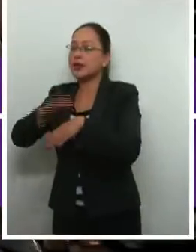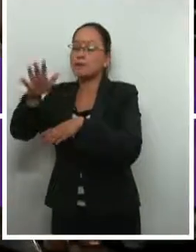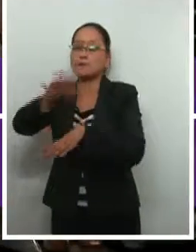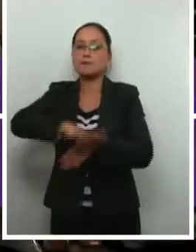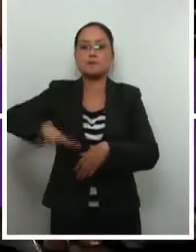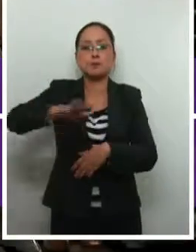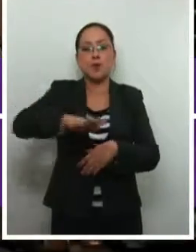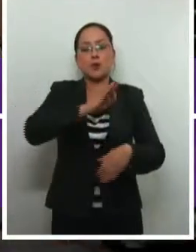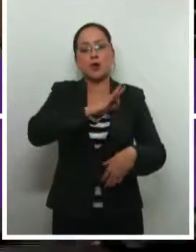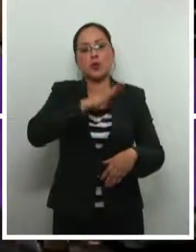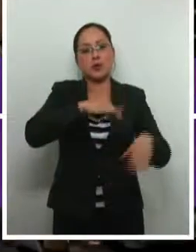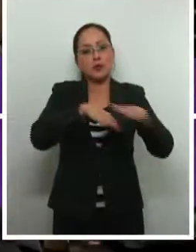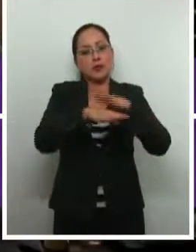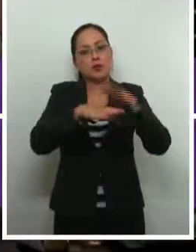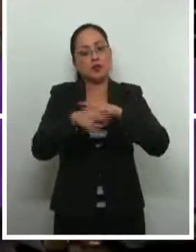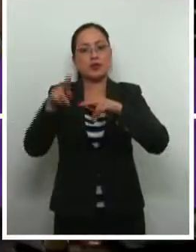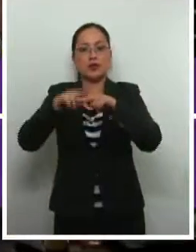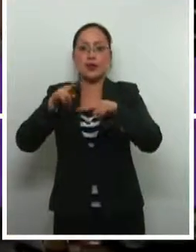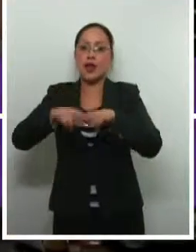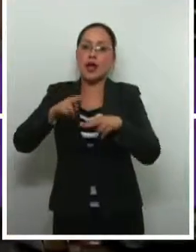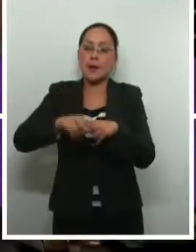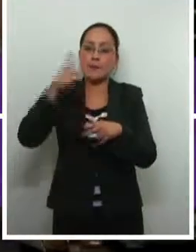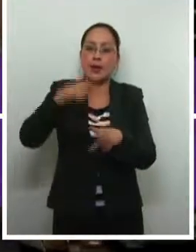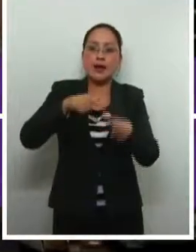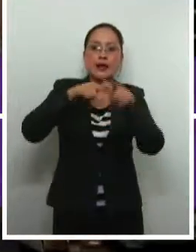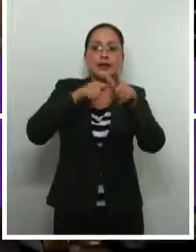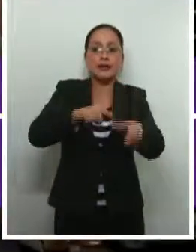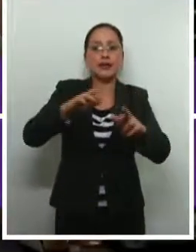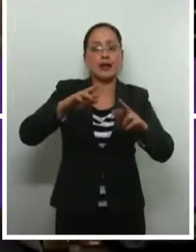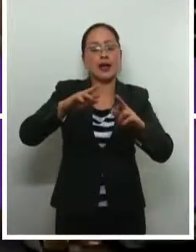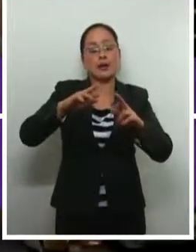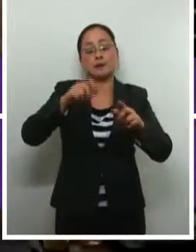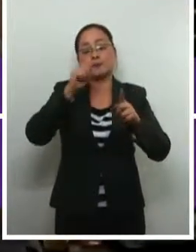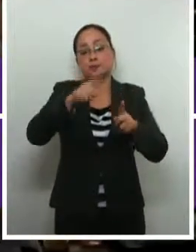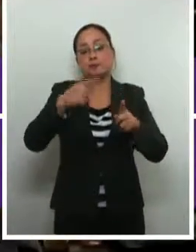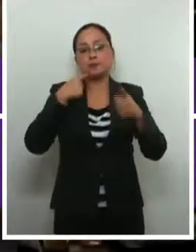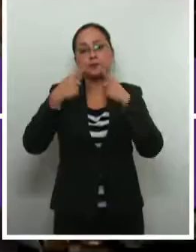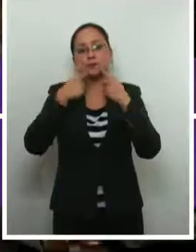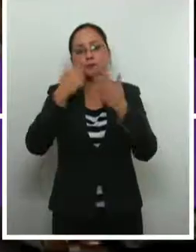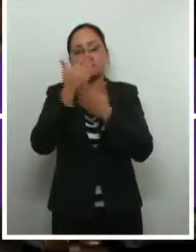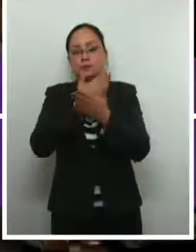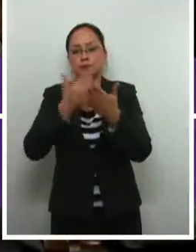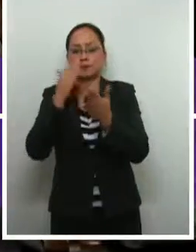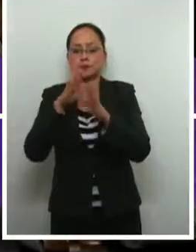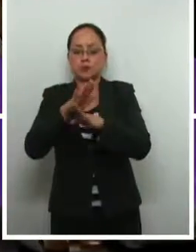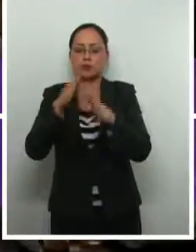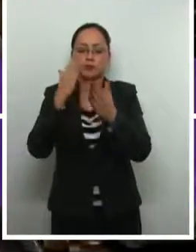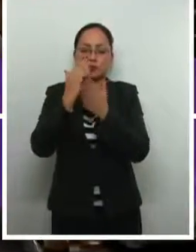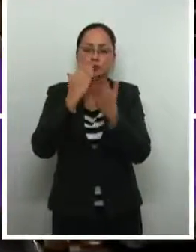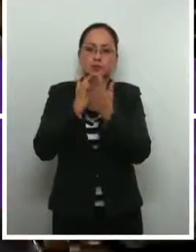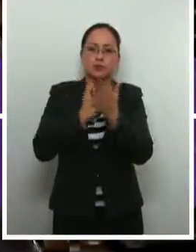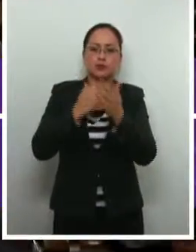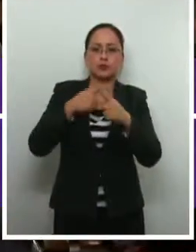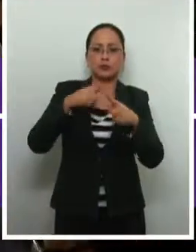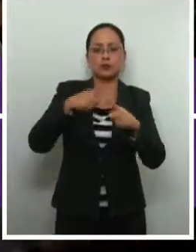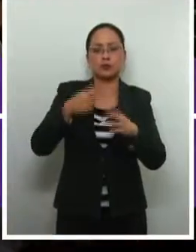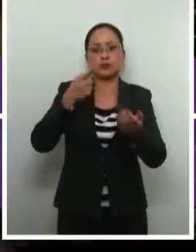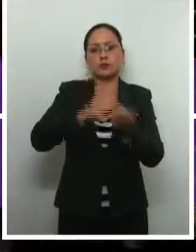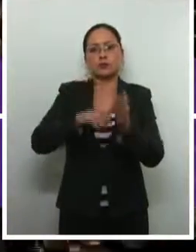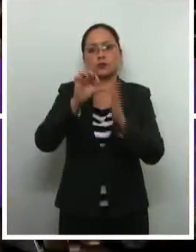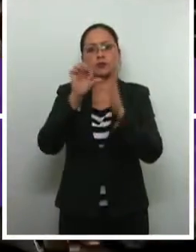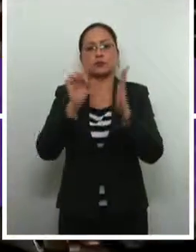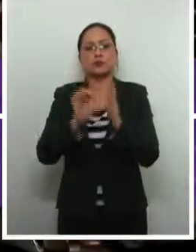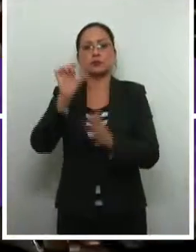lugar y se pueda continuar con la discusión de los diversos apartados que integran el artículo